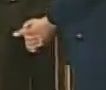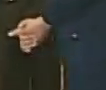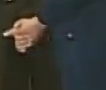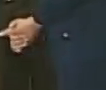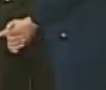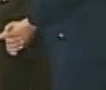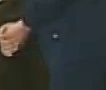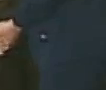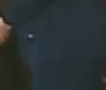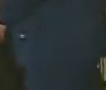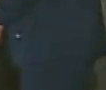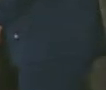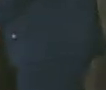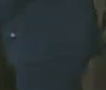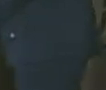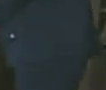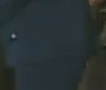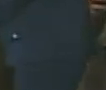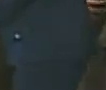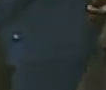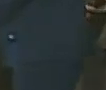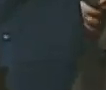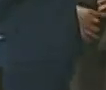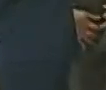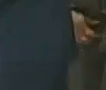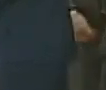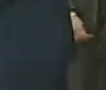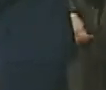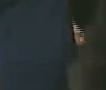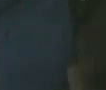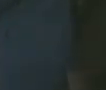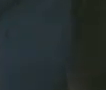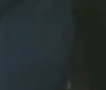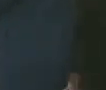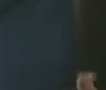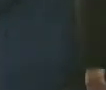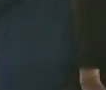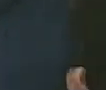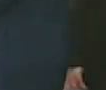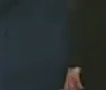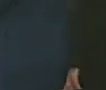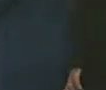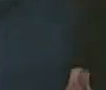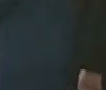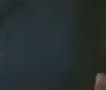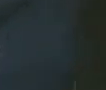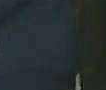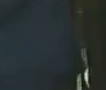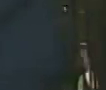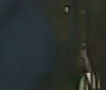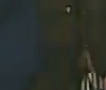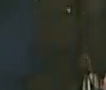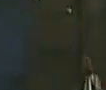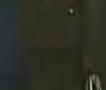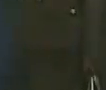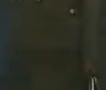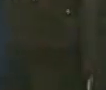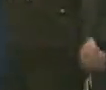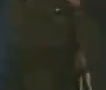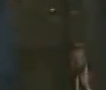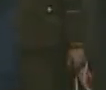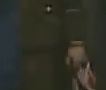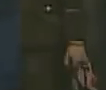presidente Erdogan, el pueblo de Turquía. Es ese agradecimiento profundo que le da el jefe de